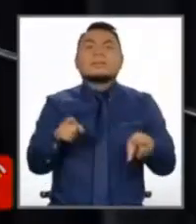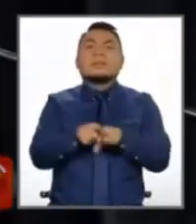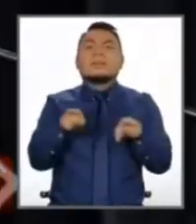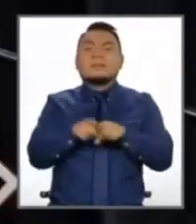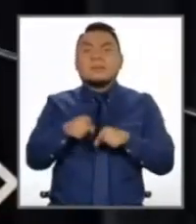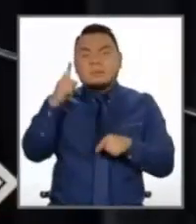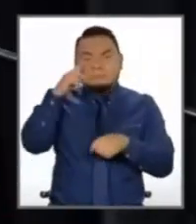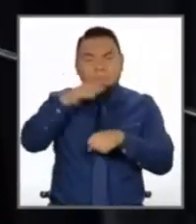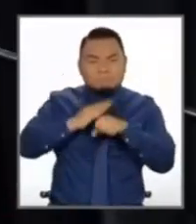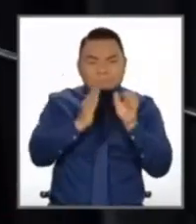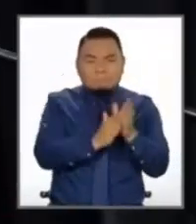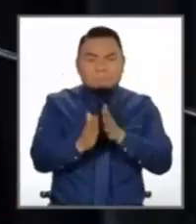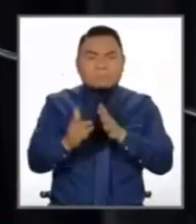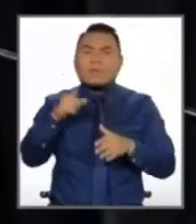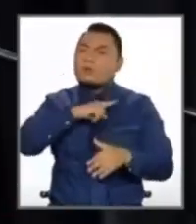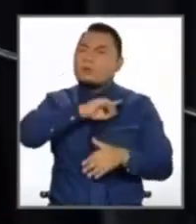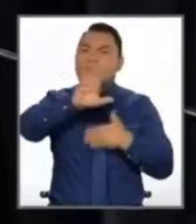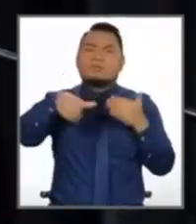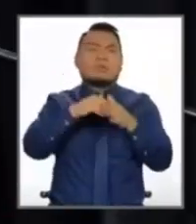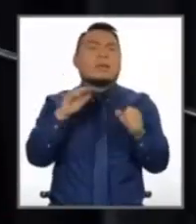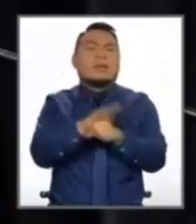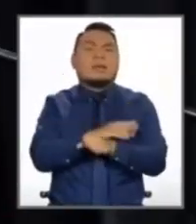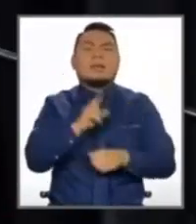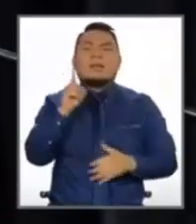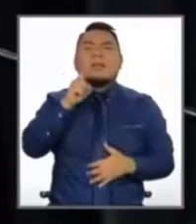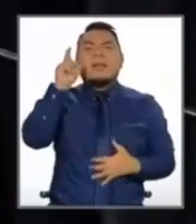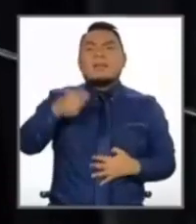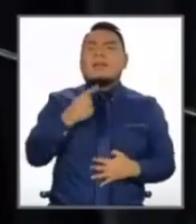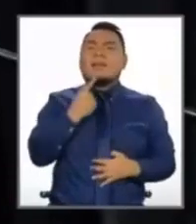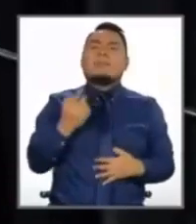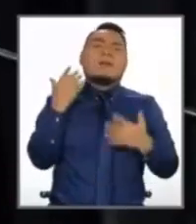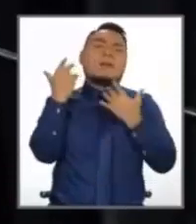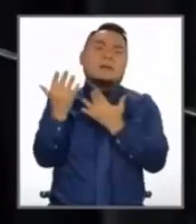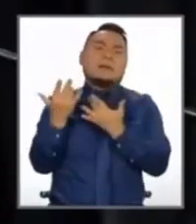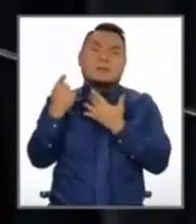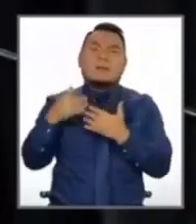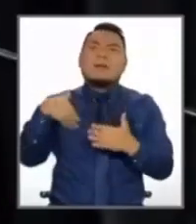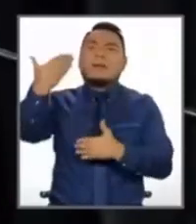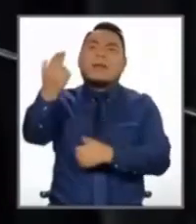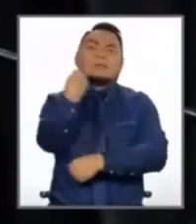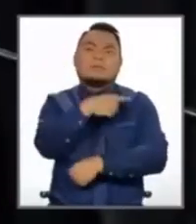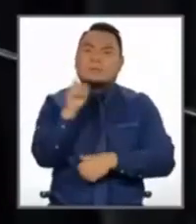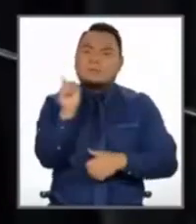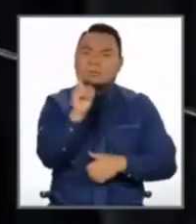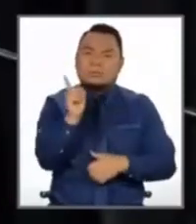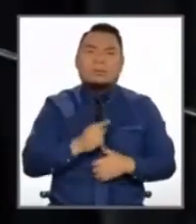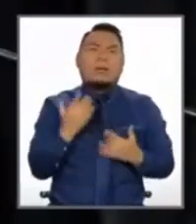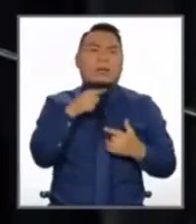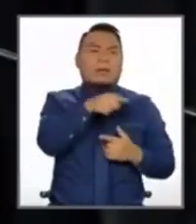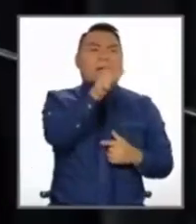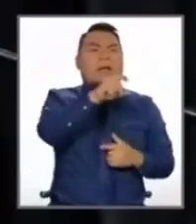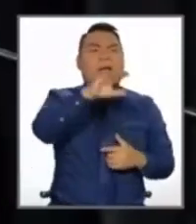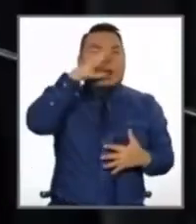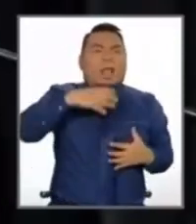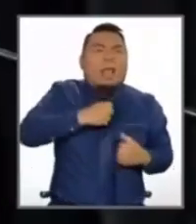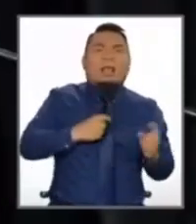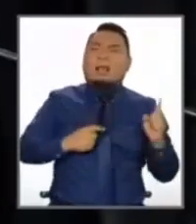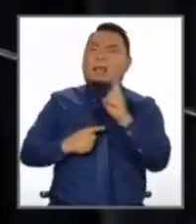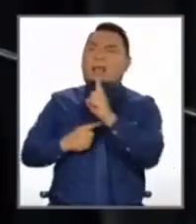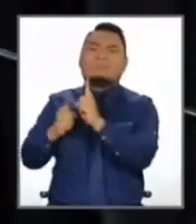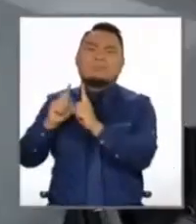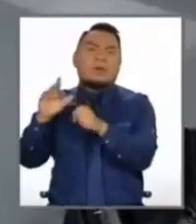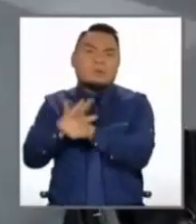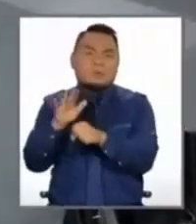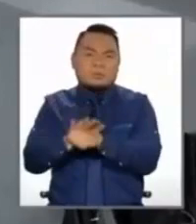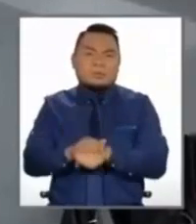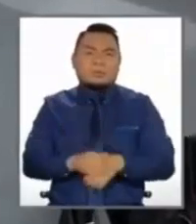como parte de una estrategia que debe ser integral. No debemos esperar que lleguen a los hospitales. Es más, en los hospitales, además de las camas